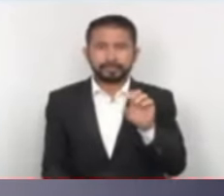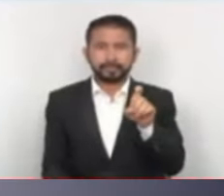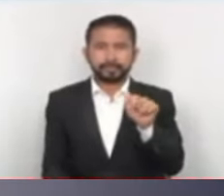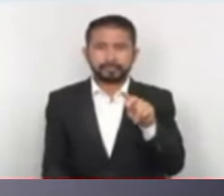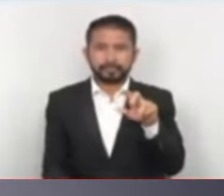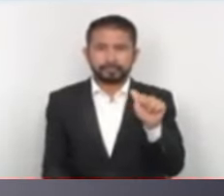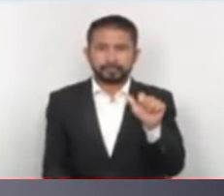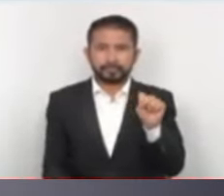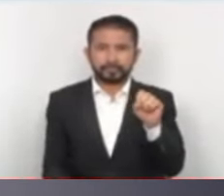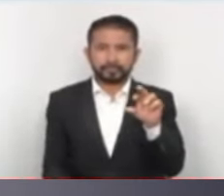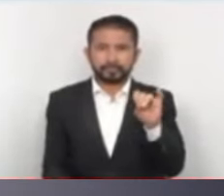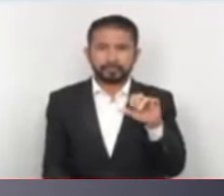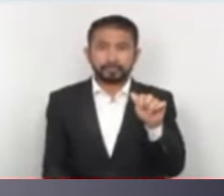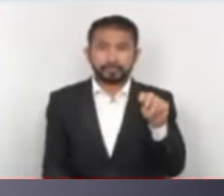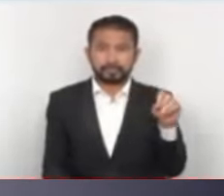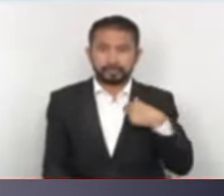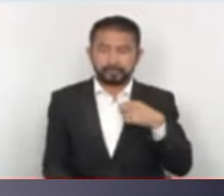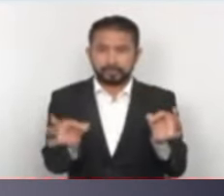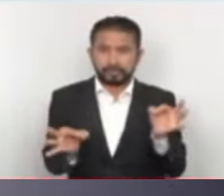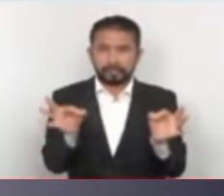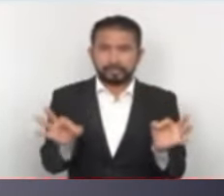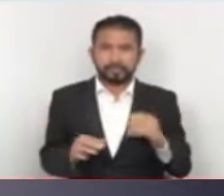Soriano, soy abogada.